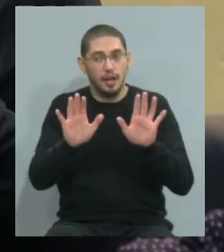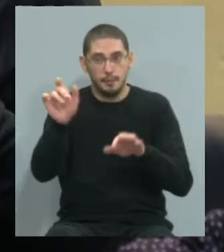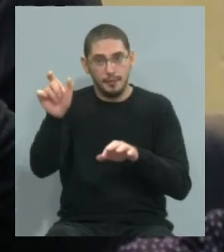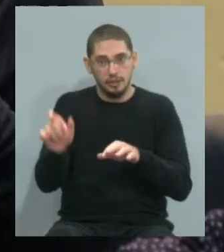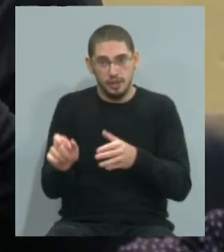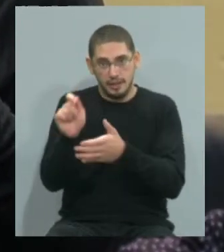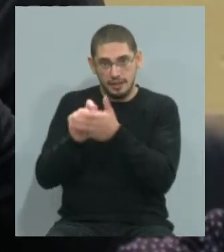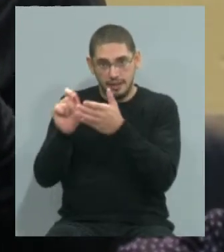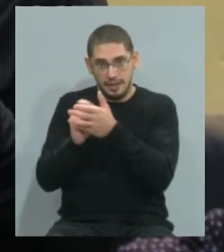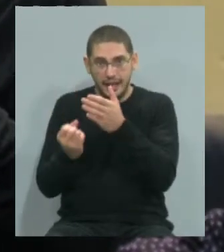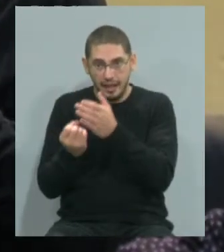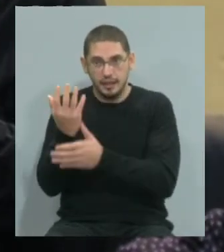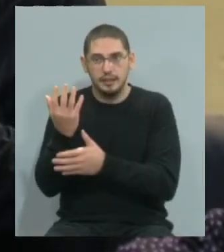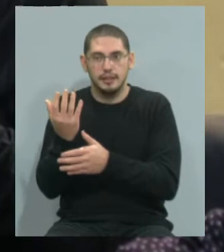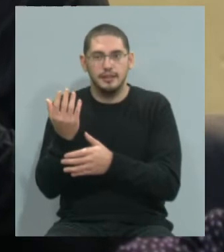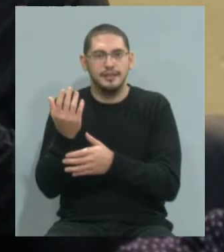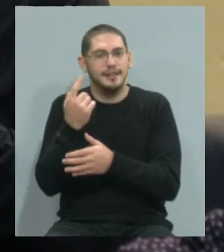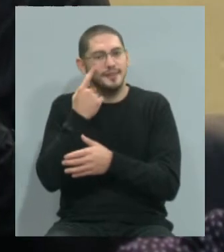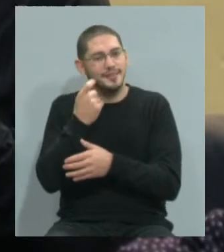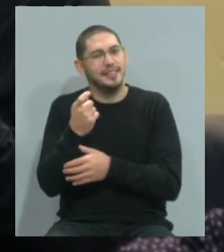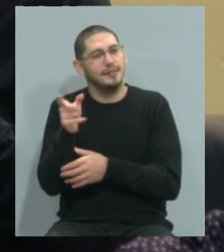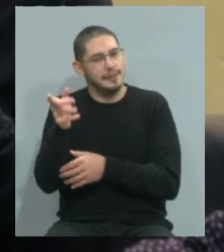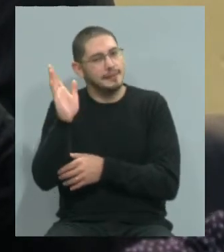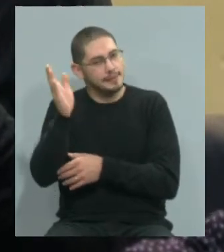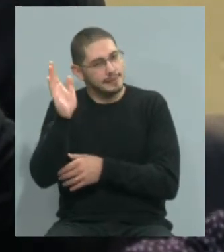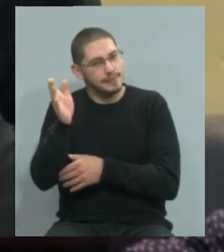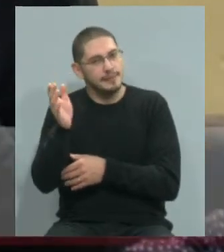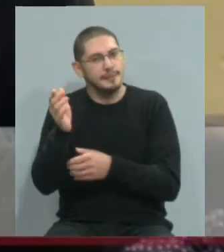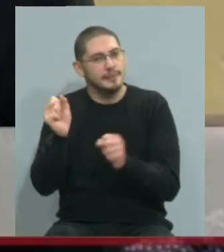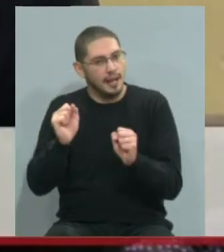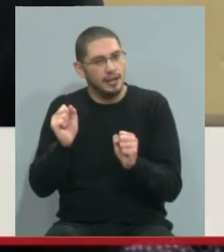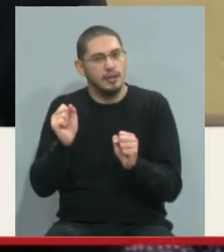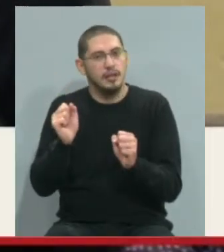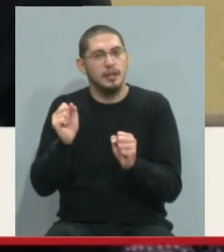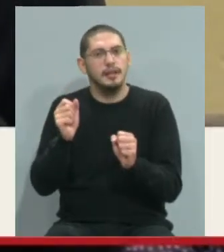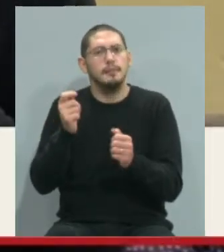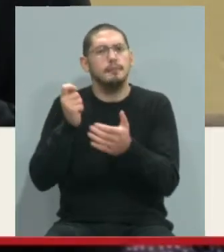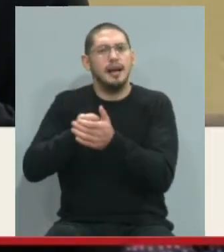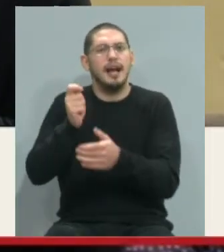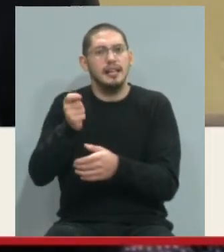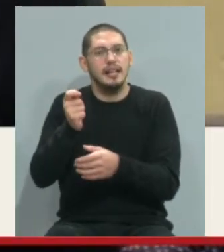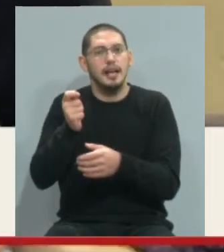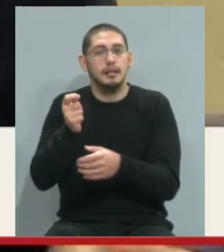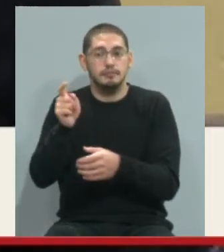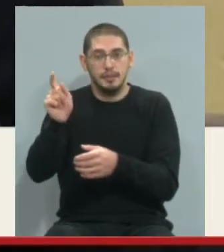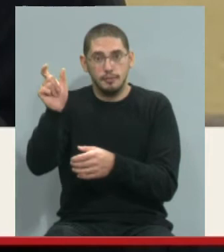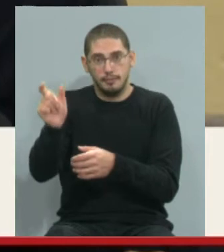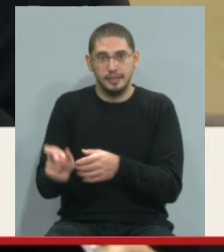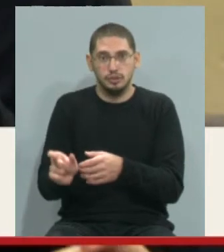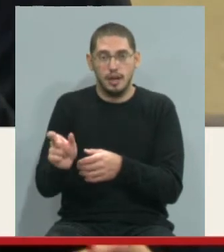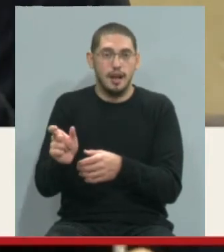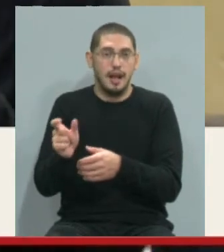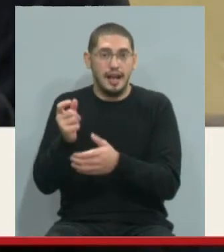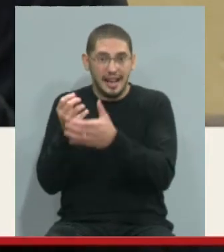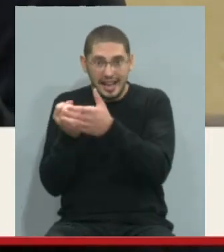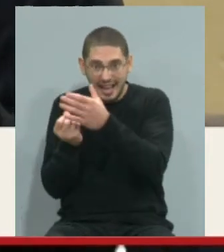fíjate que vivas y que malignas, es el autor el que paga por publicar en acceso abierto. Entonces, ahora